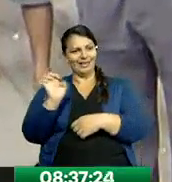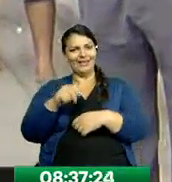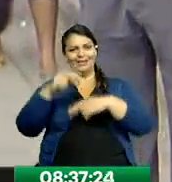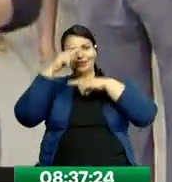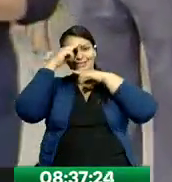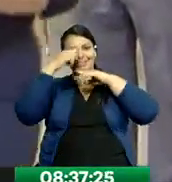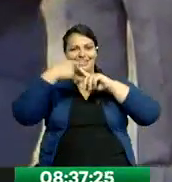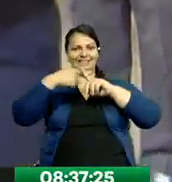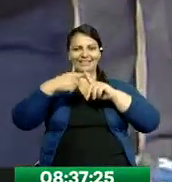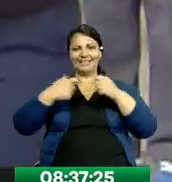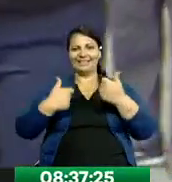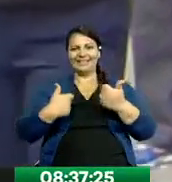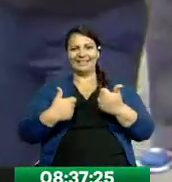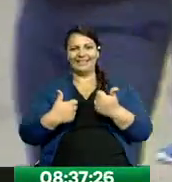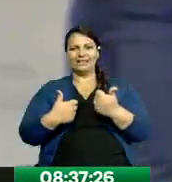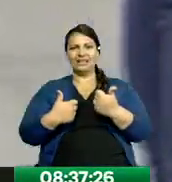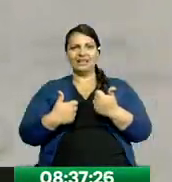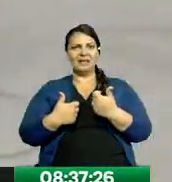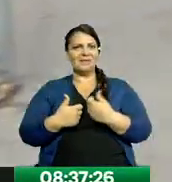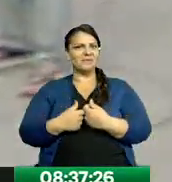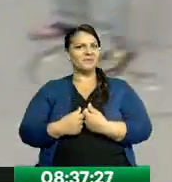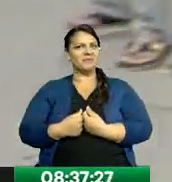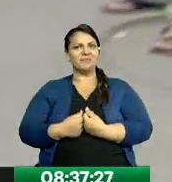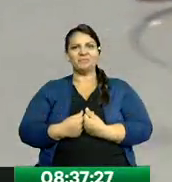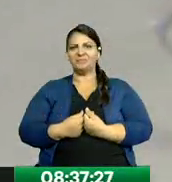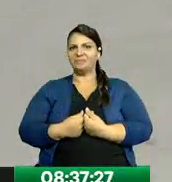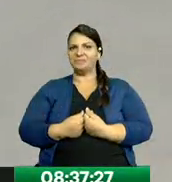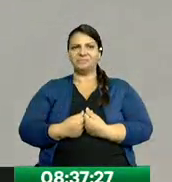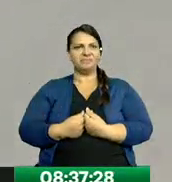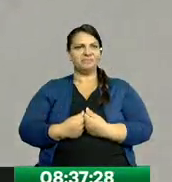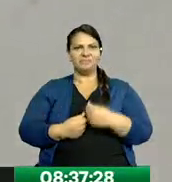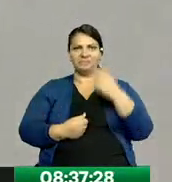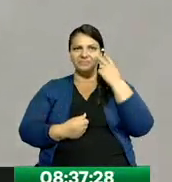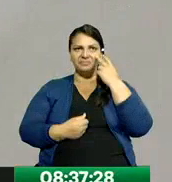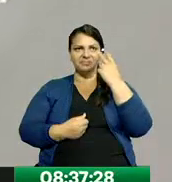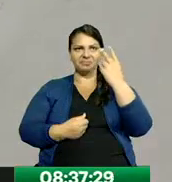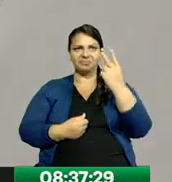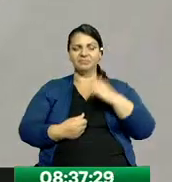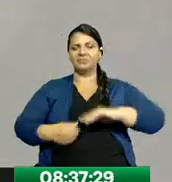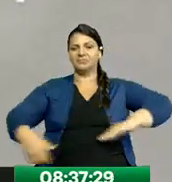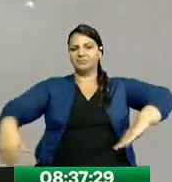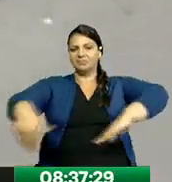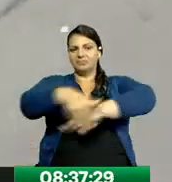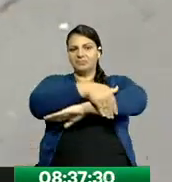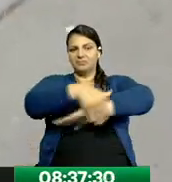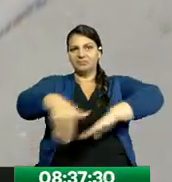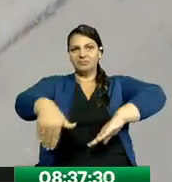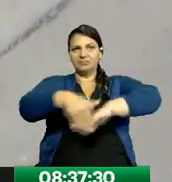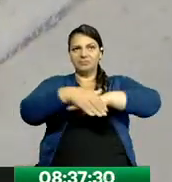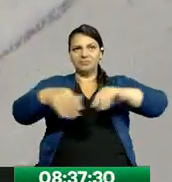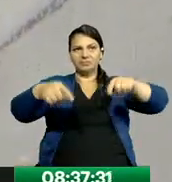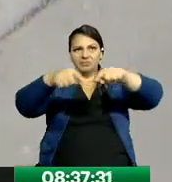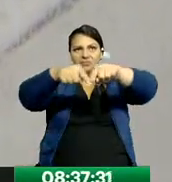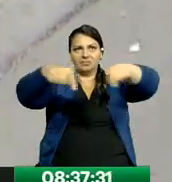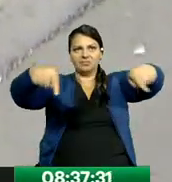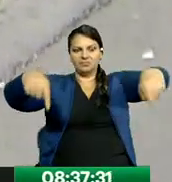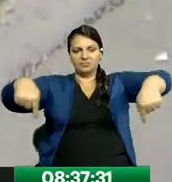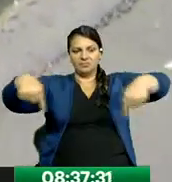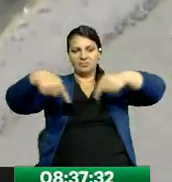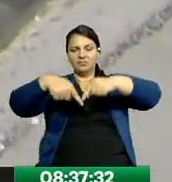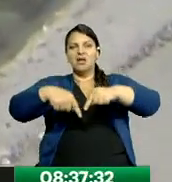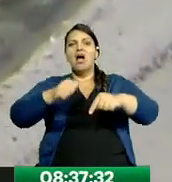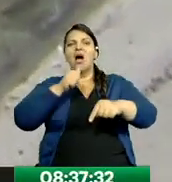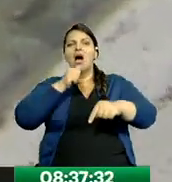sector, en este barrio, la realidad es otra. Aquí ustedes ven esta alcantarilla rebosada. Y dirían, bueno,